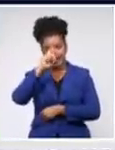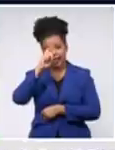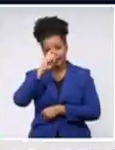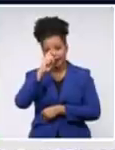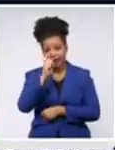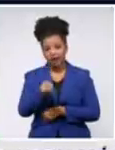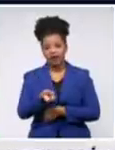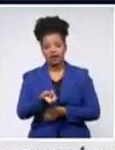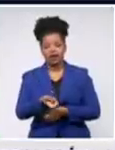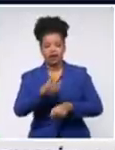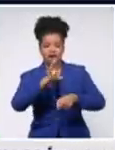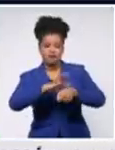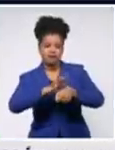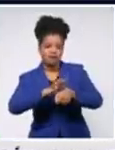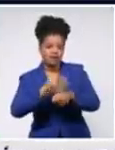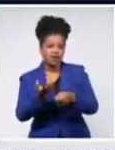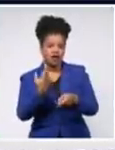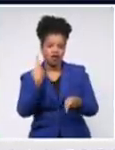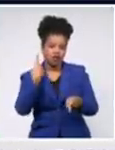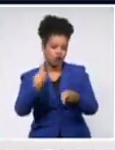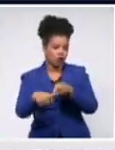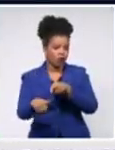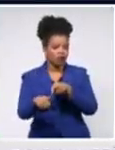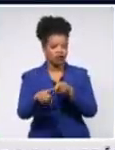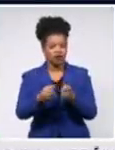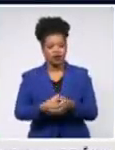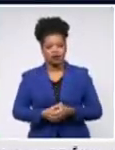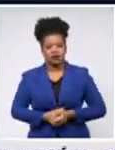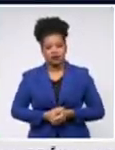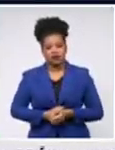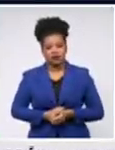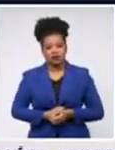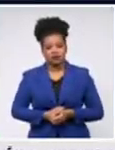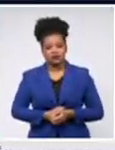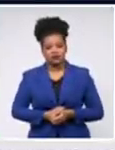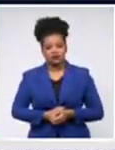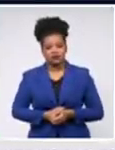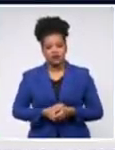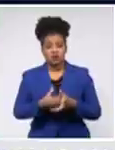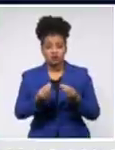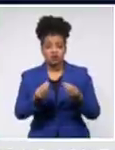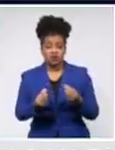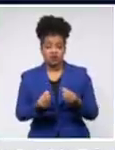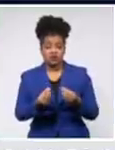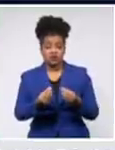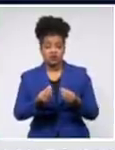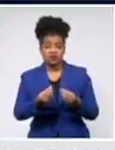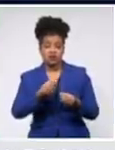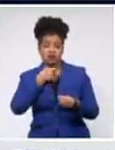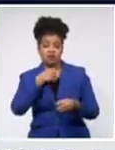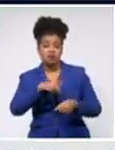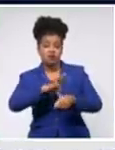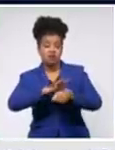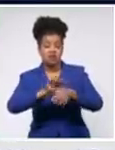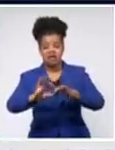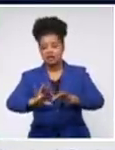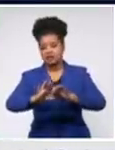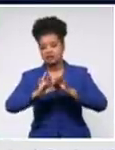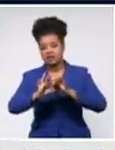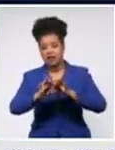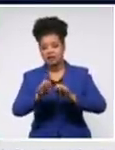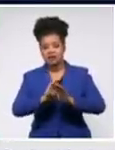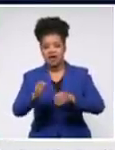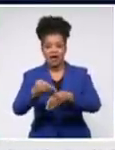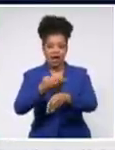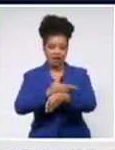las comorbilidades que se asocian, que muchas veces se corresponden con enfermedades crónicas que ya la persona